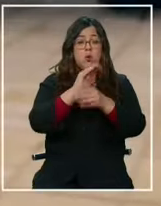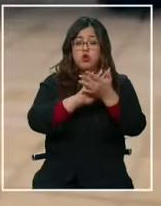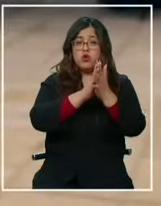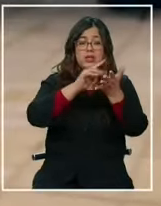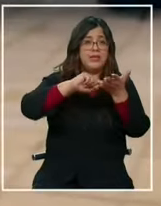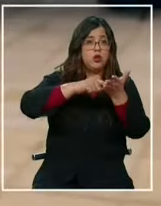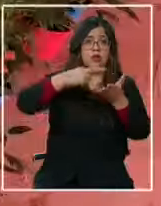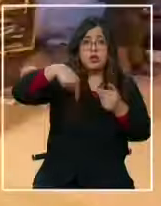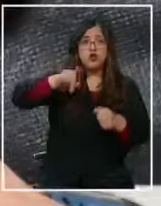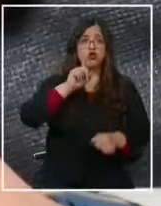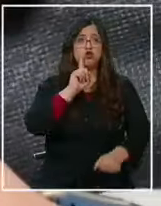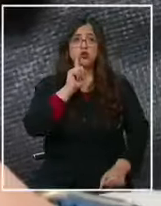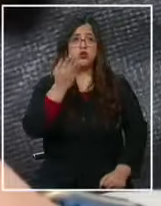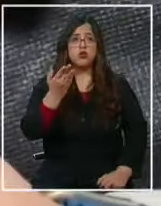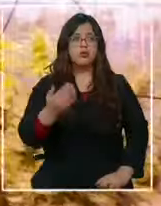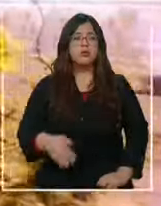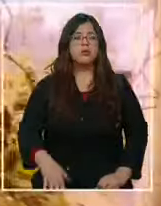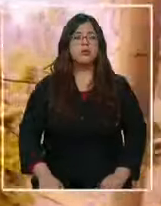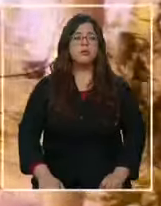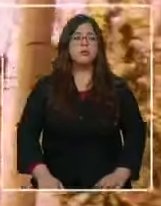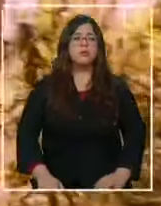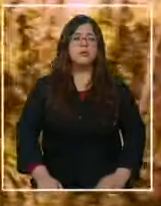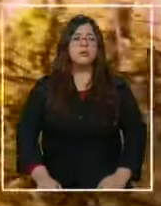con la cual ellos contaban.